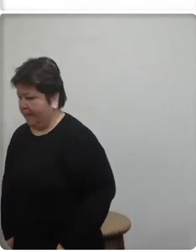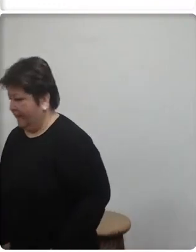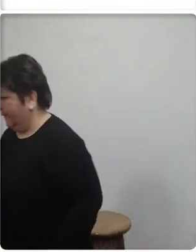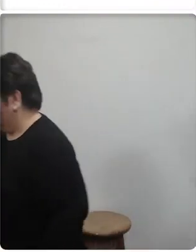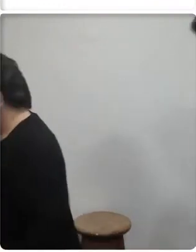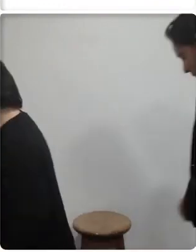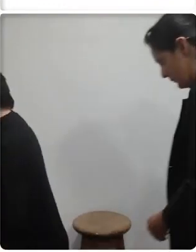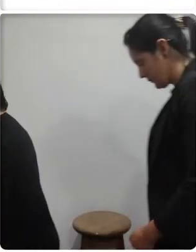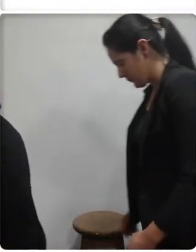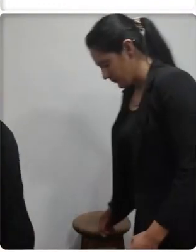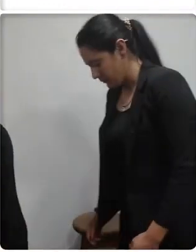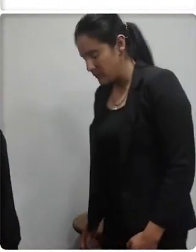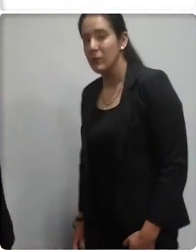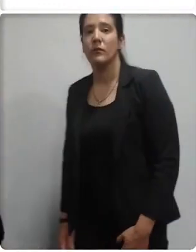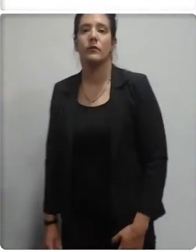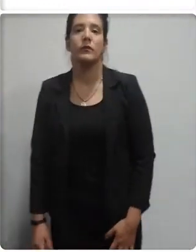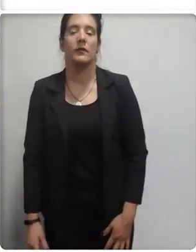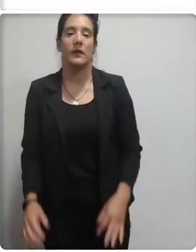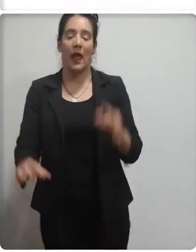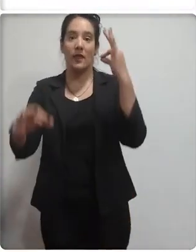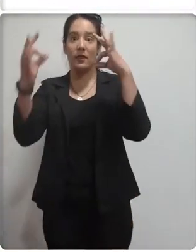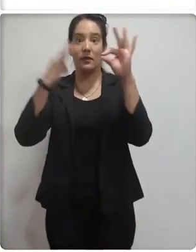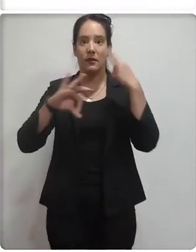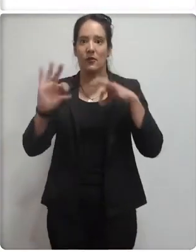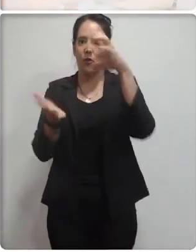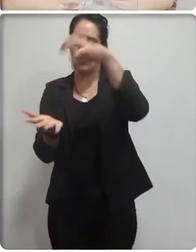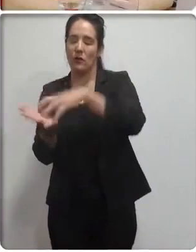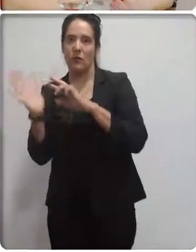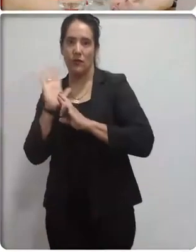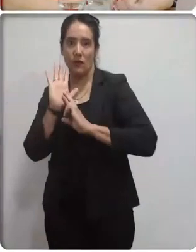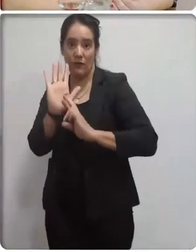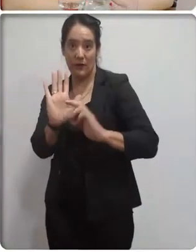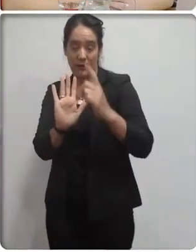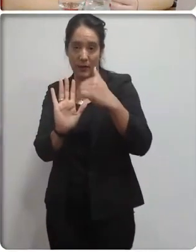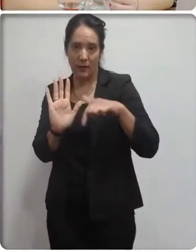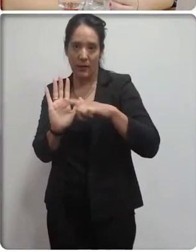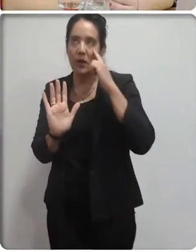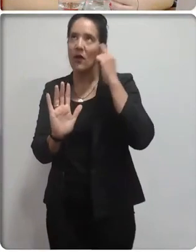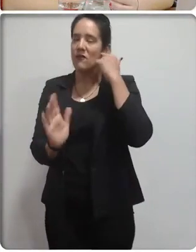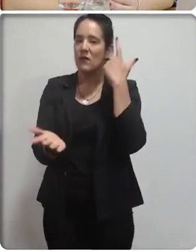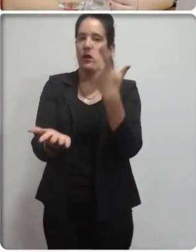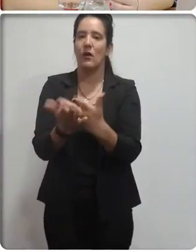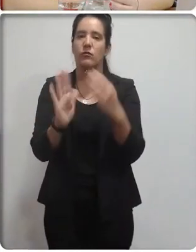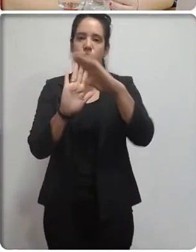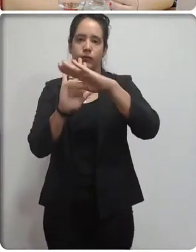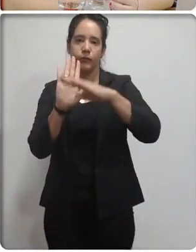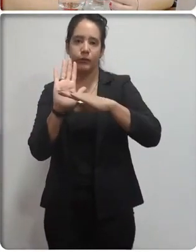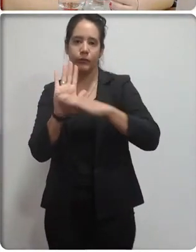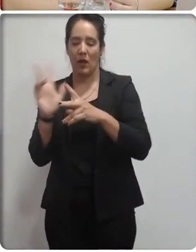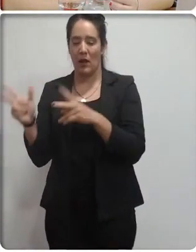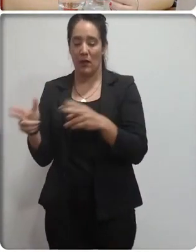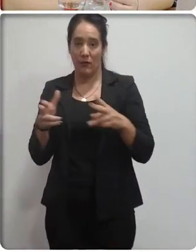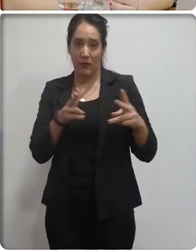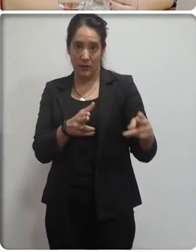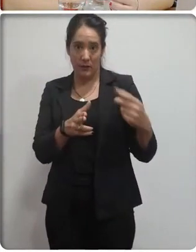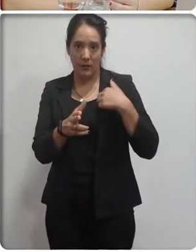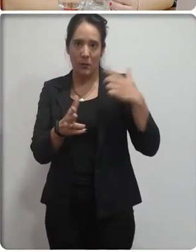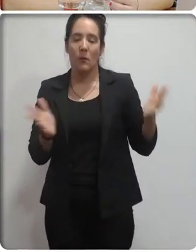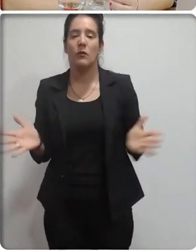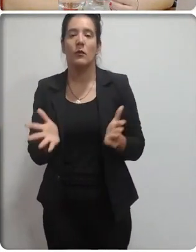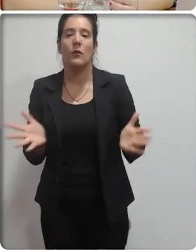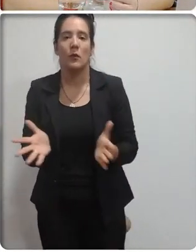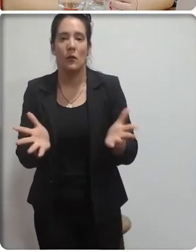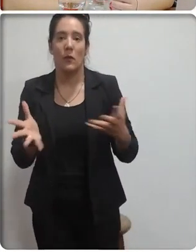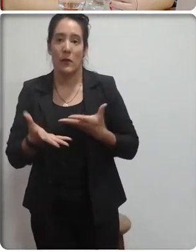del plan detallado de mejoras de implementación del centro de referencia, definir el cronograma para las diferentes fases, promover los servicios de